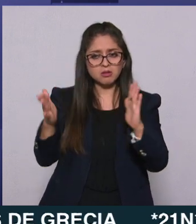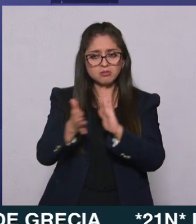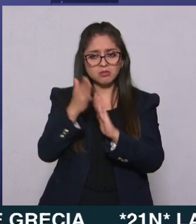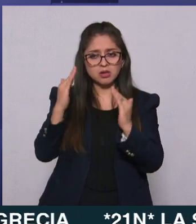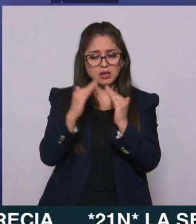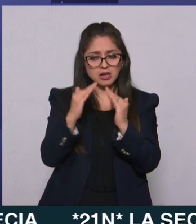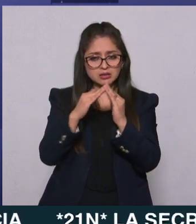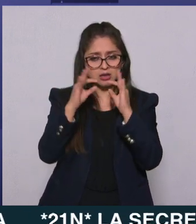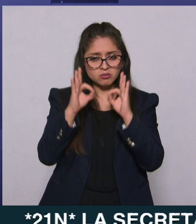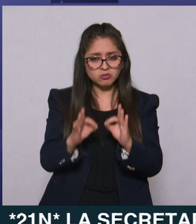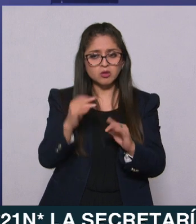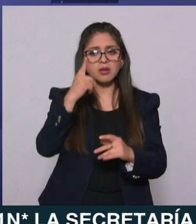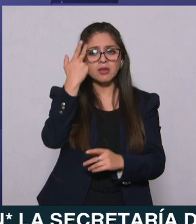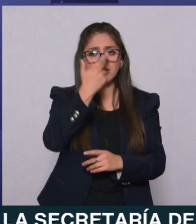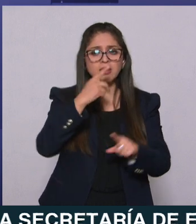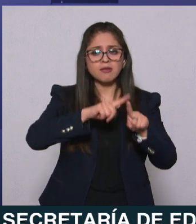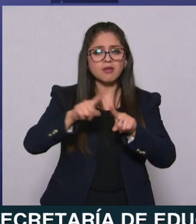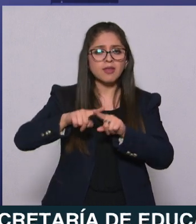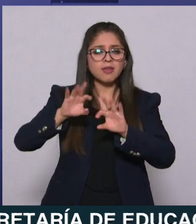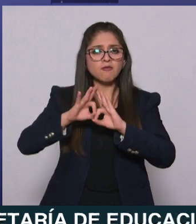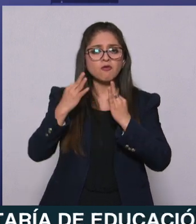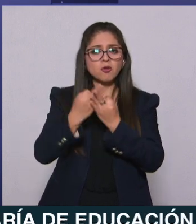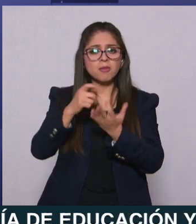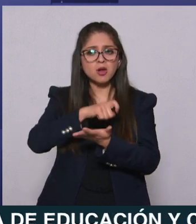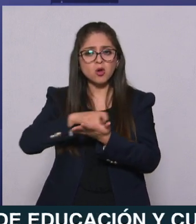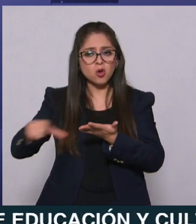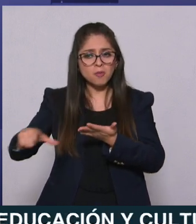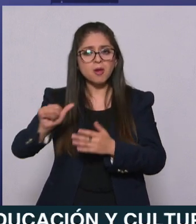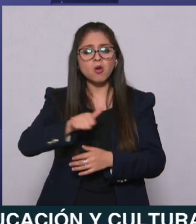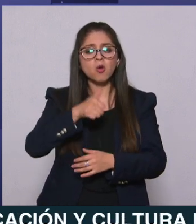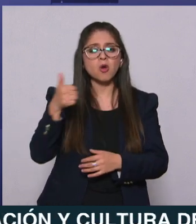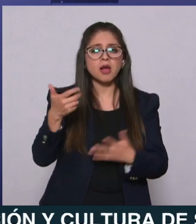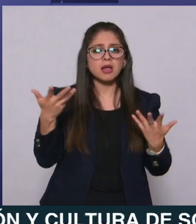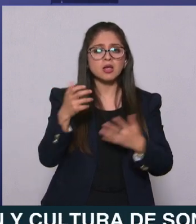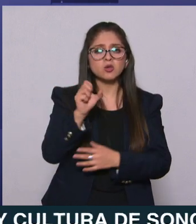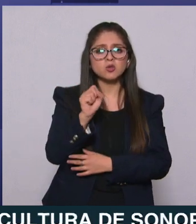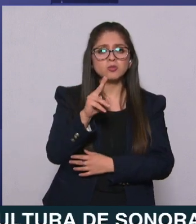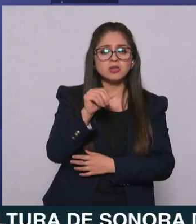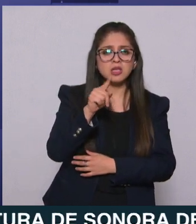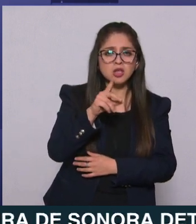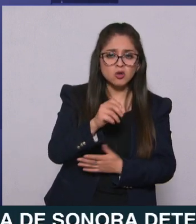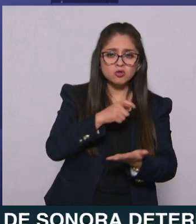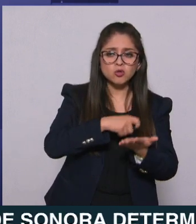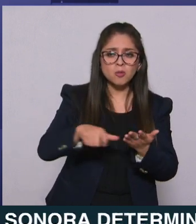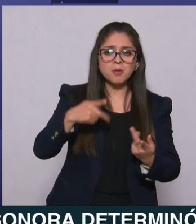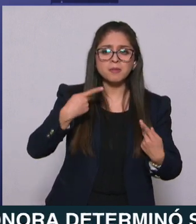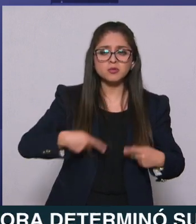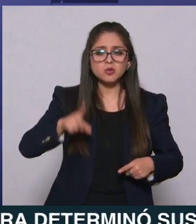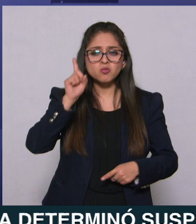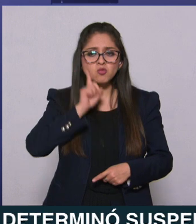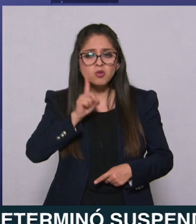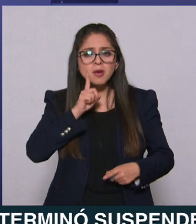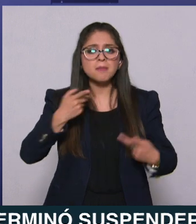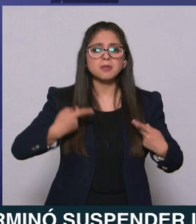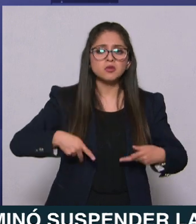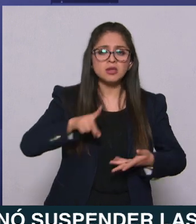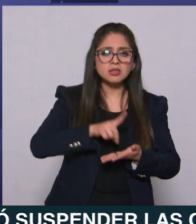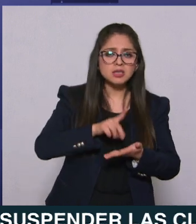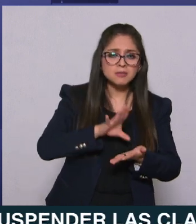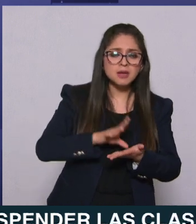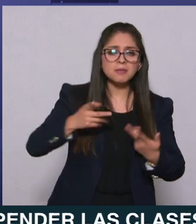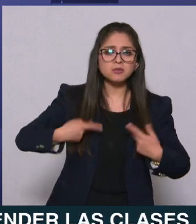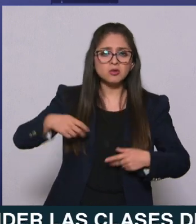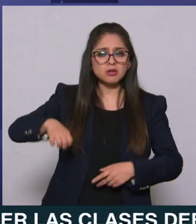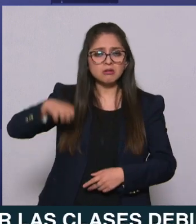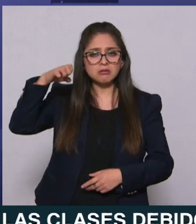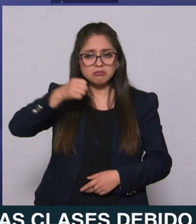fomentar diversos esquemas de adquisición, crear acceso a subsidios para mujeres, personas con discapacidad y adultos mayores,